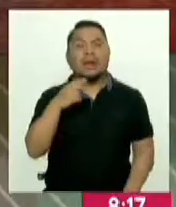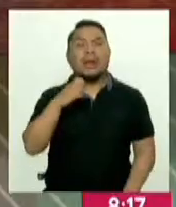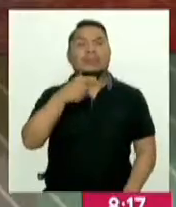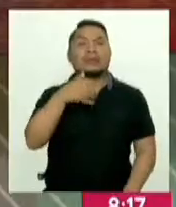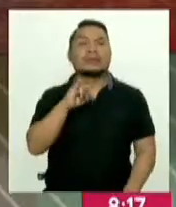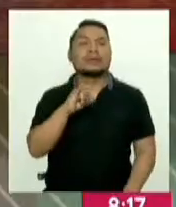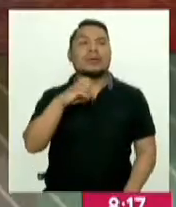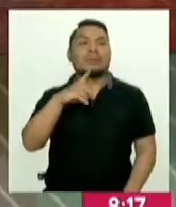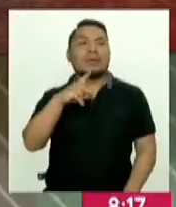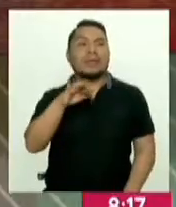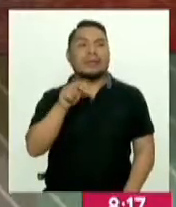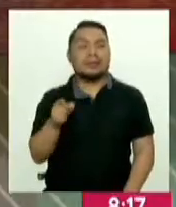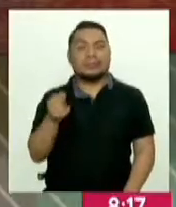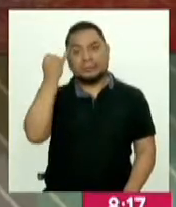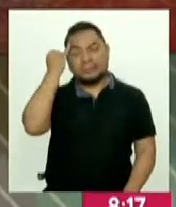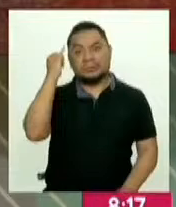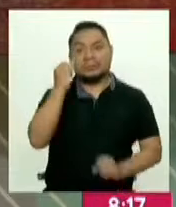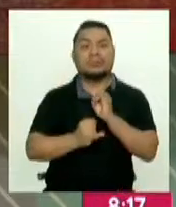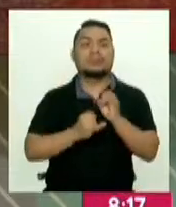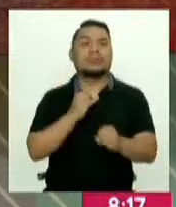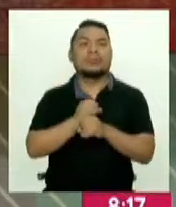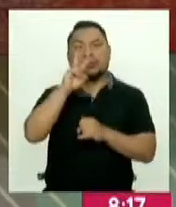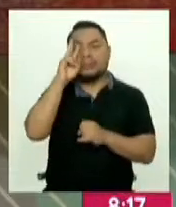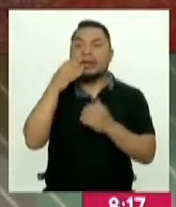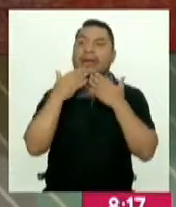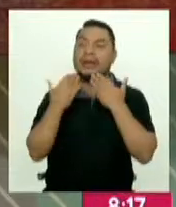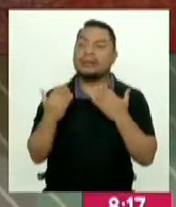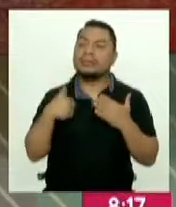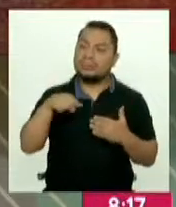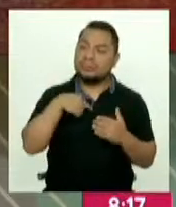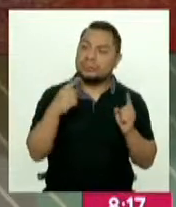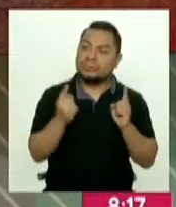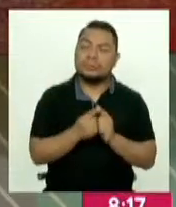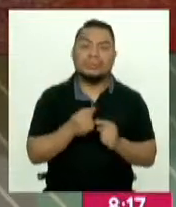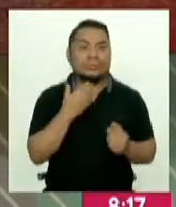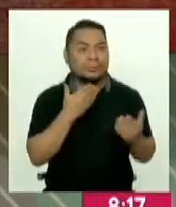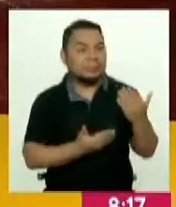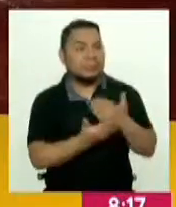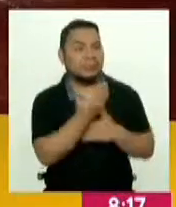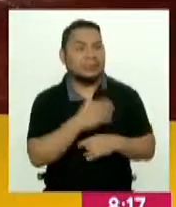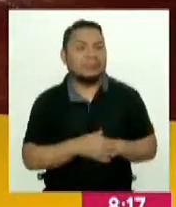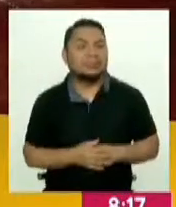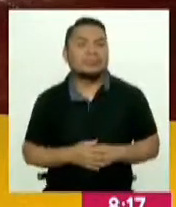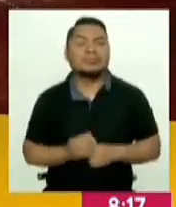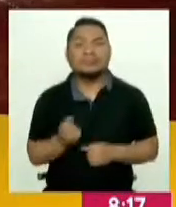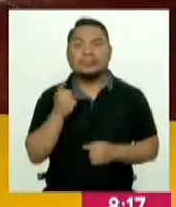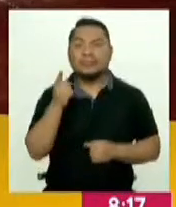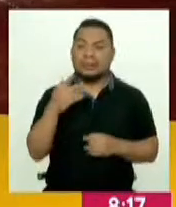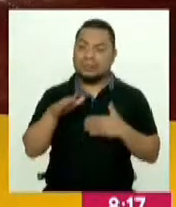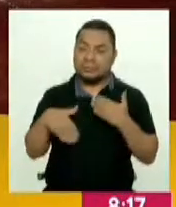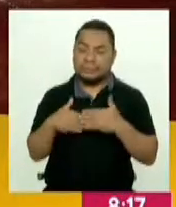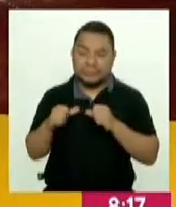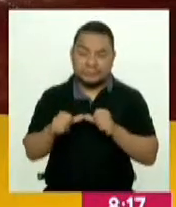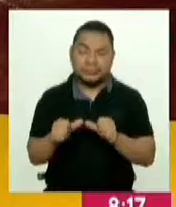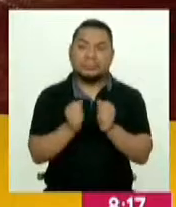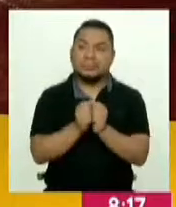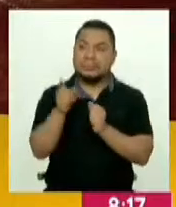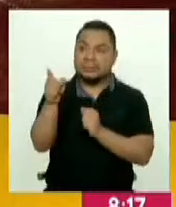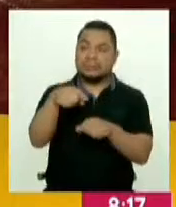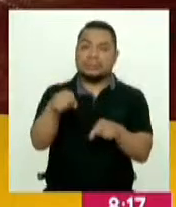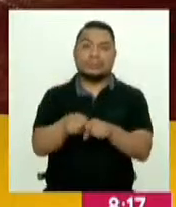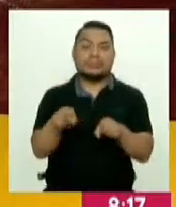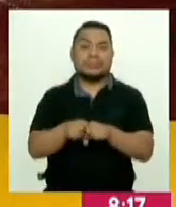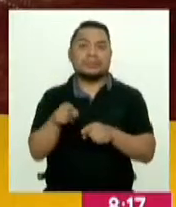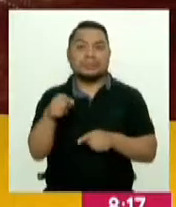Medina, jefe de IDEA Internacional en Perú. Percy, ¿cómo estás? Gracias por estar con nosotros. Muy buenos días. Entiendo que están siguiendo de cerca ustedes también lo